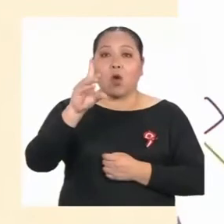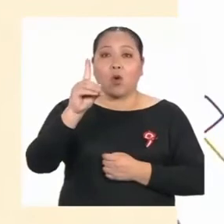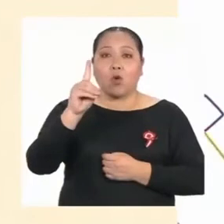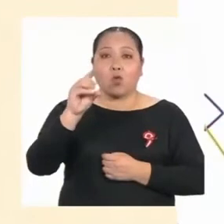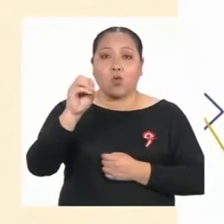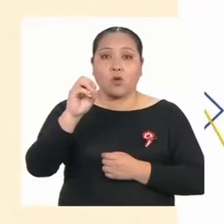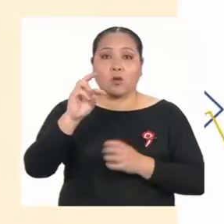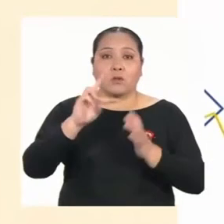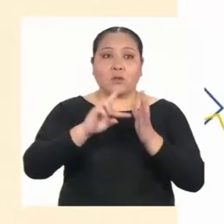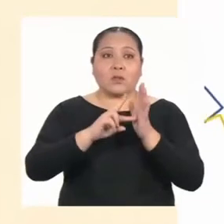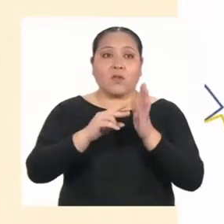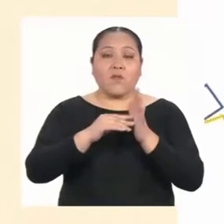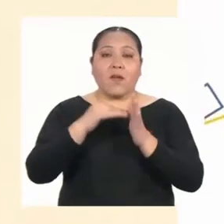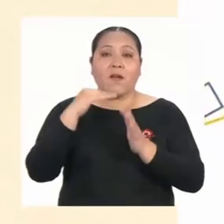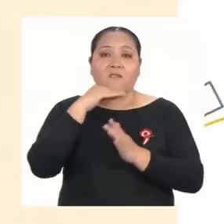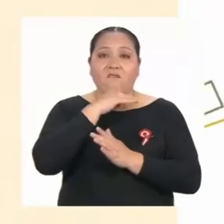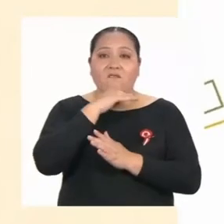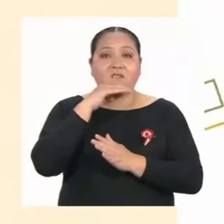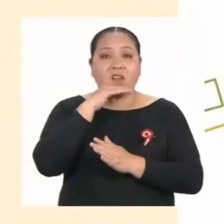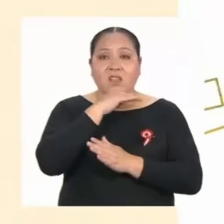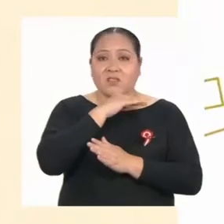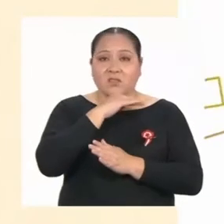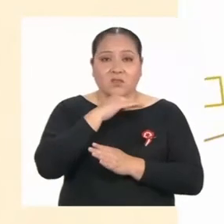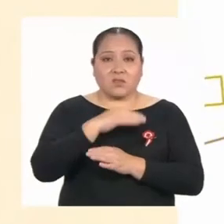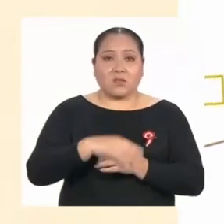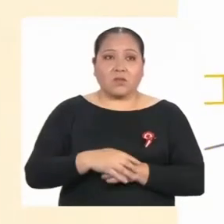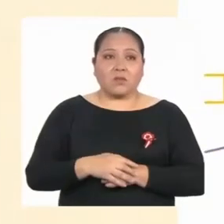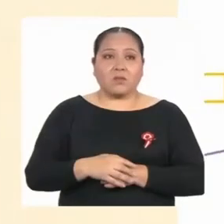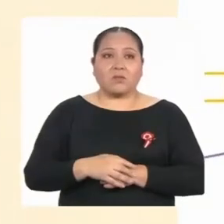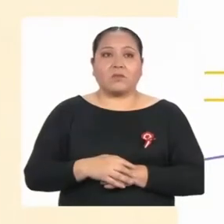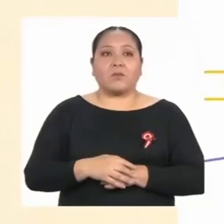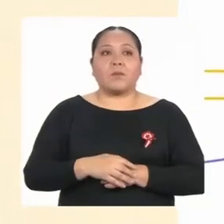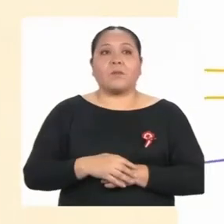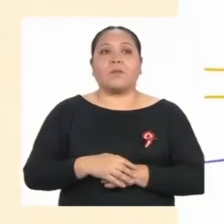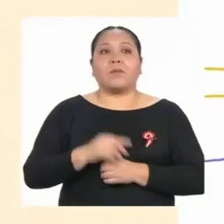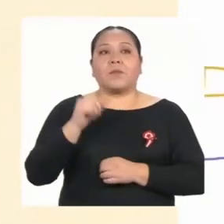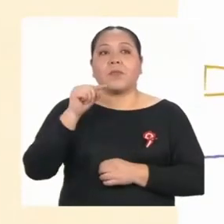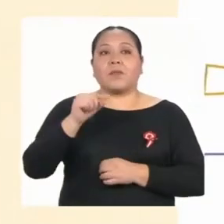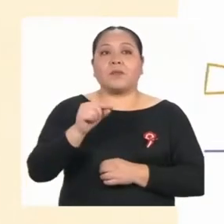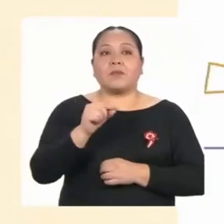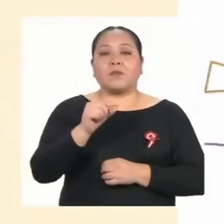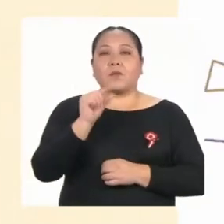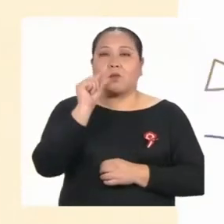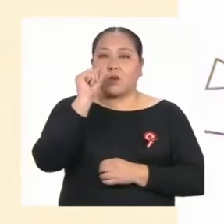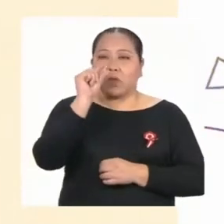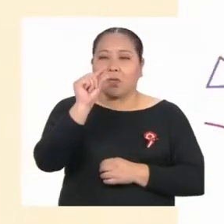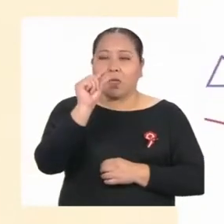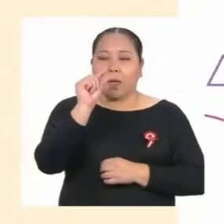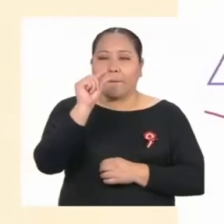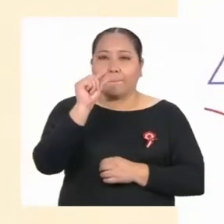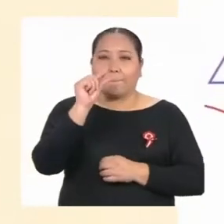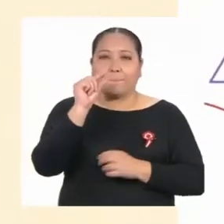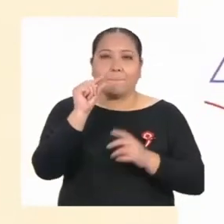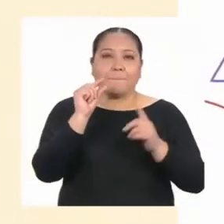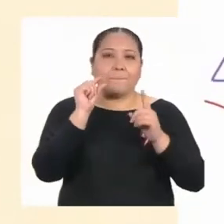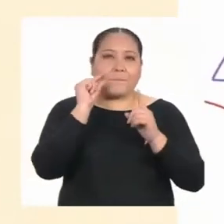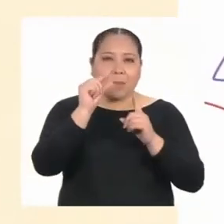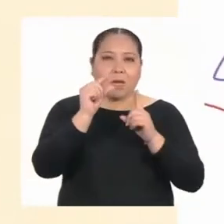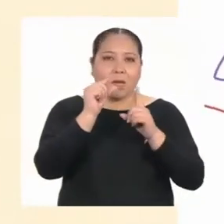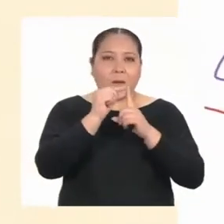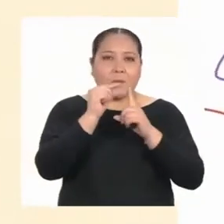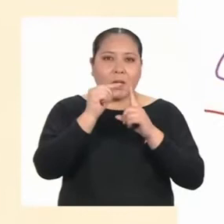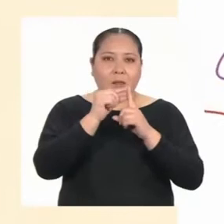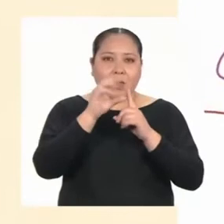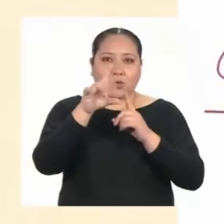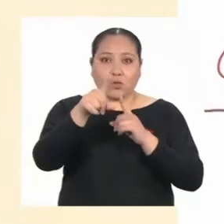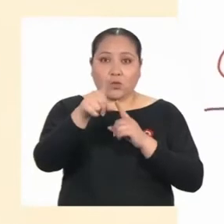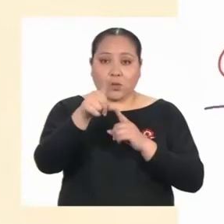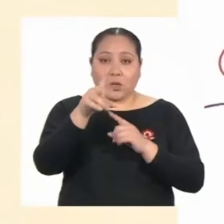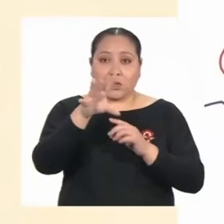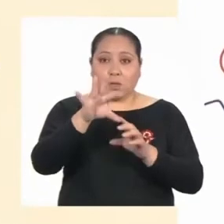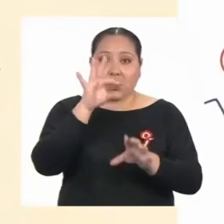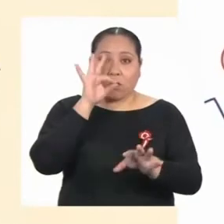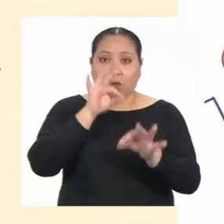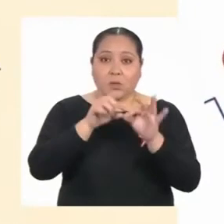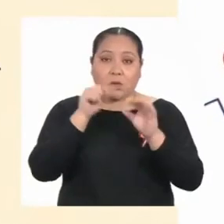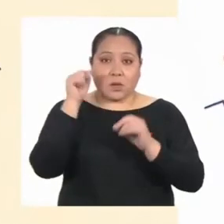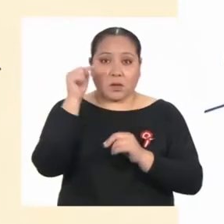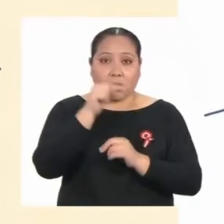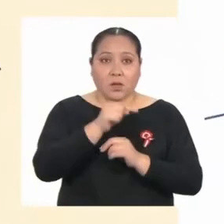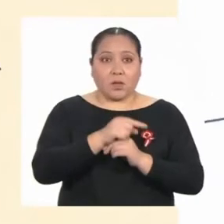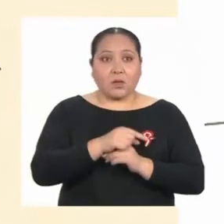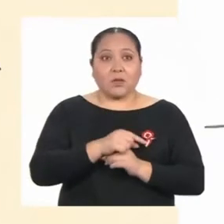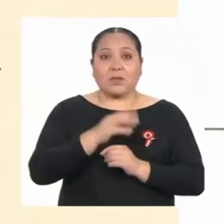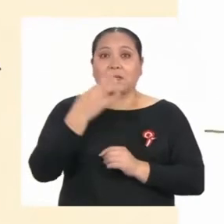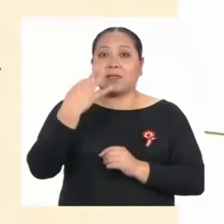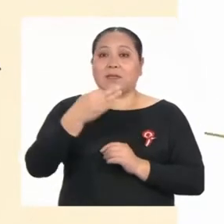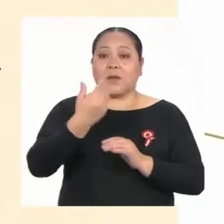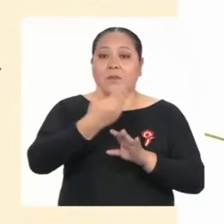un prefijo, es decir, una pequeña palabra que encontrarán, en este caso,